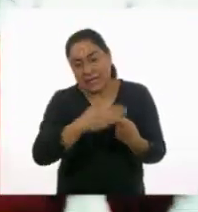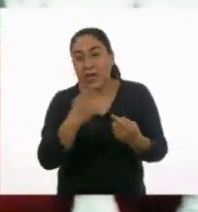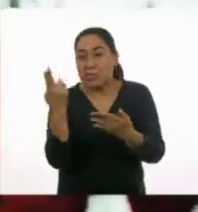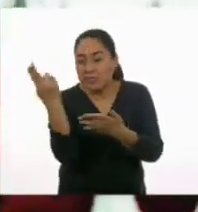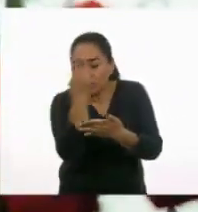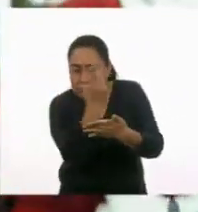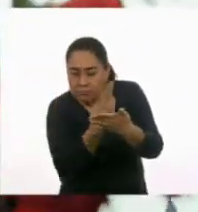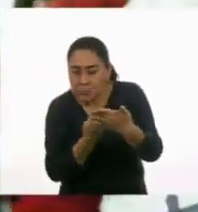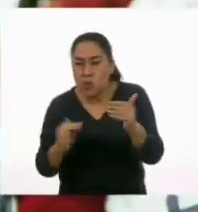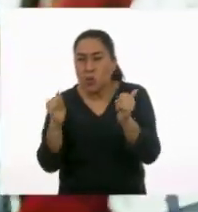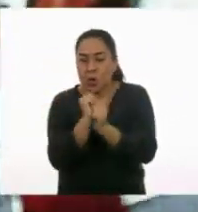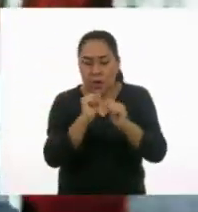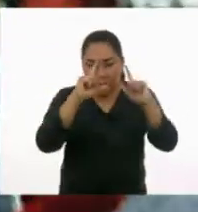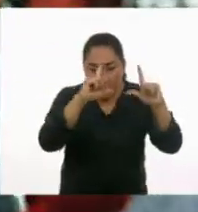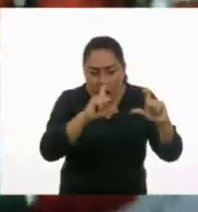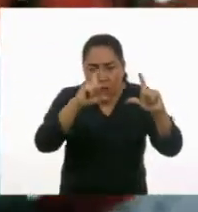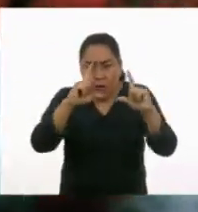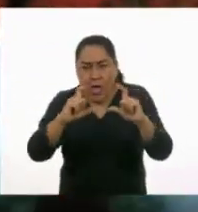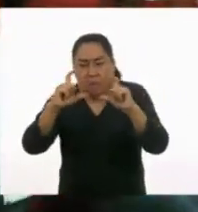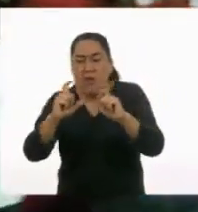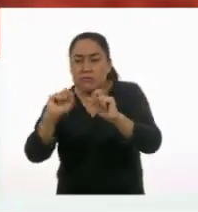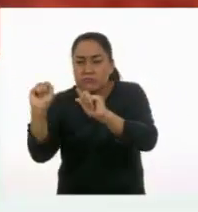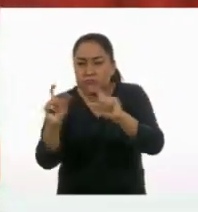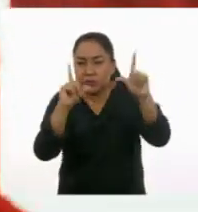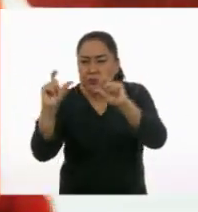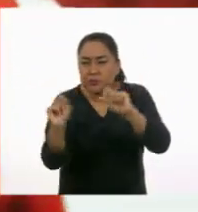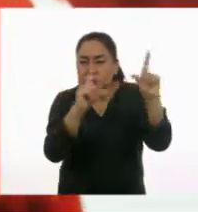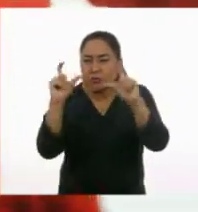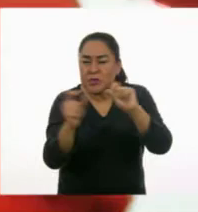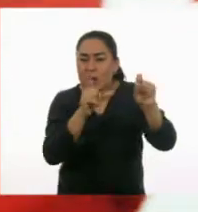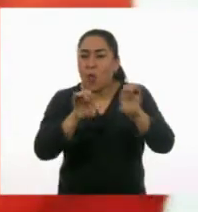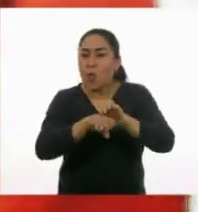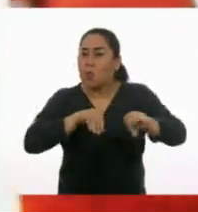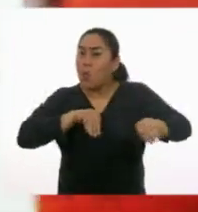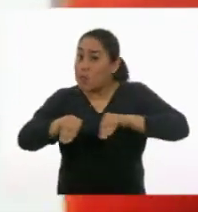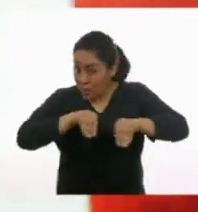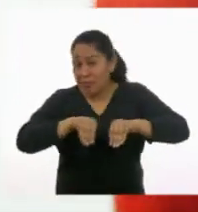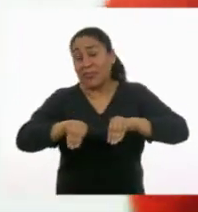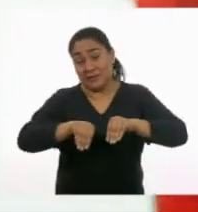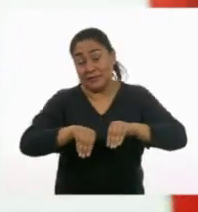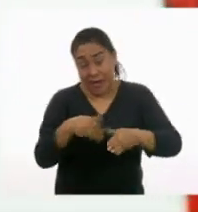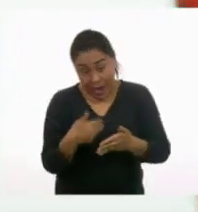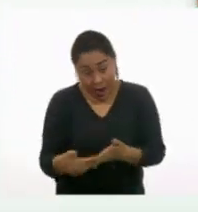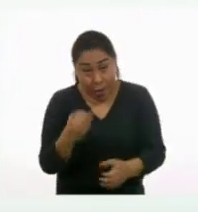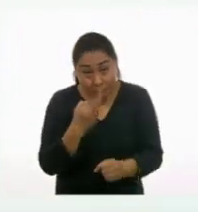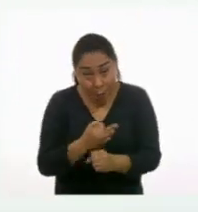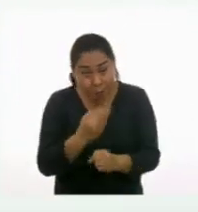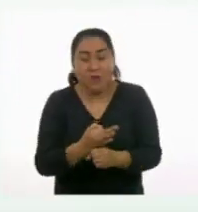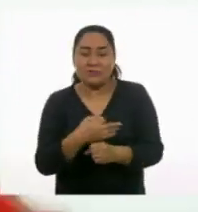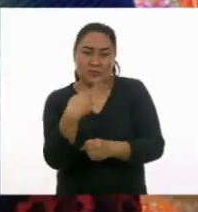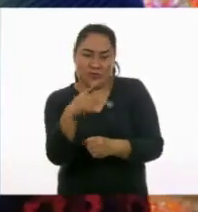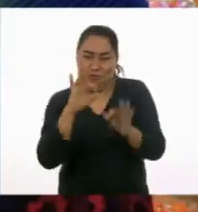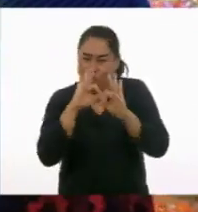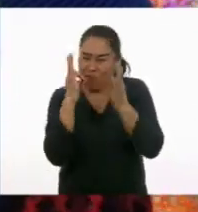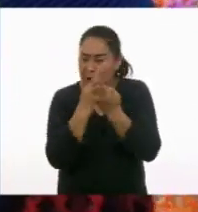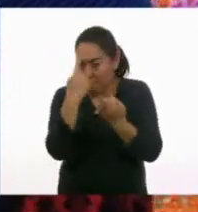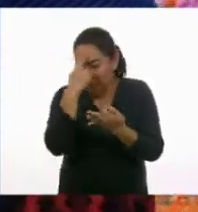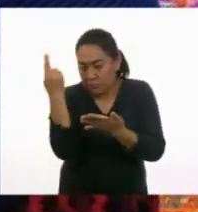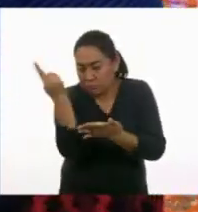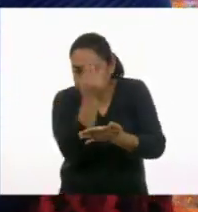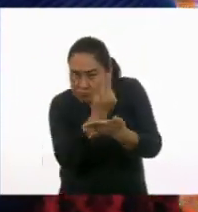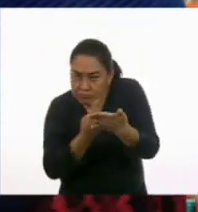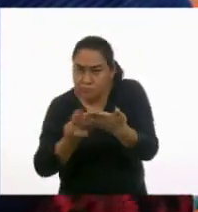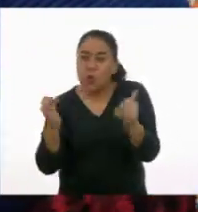y fotografías se producen la ilusión de movimiento. Actualmente, estas técnicas de dibujos